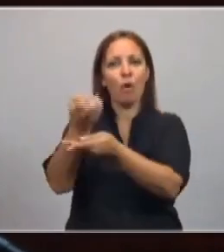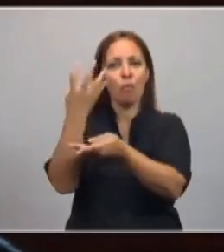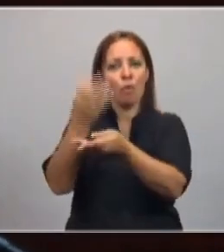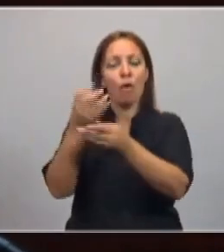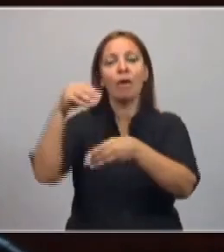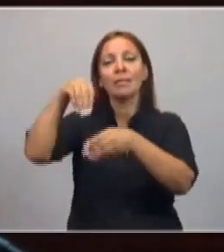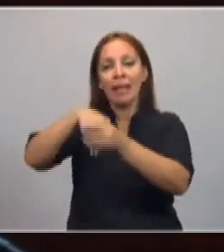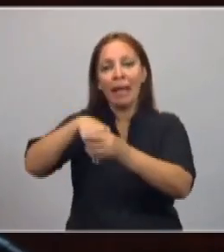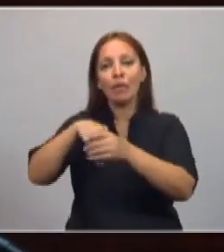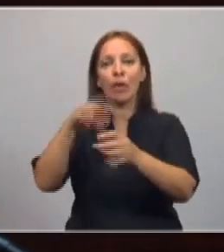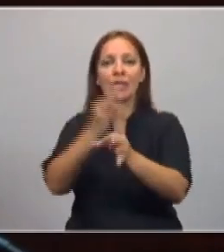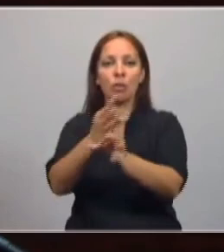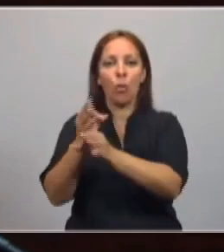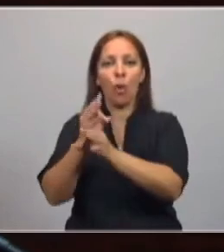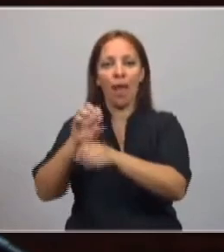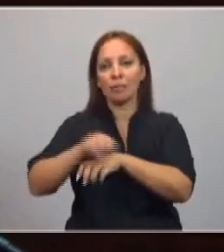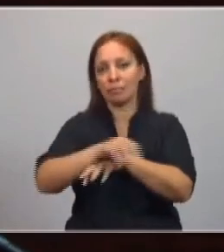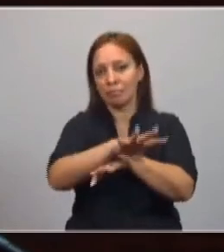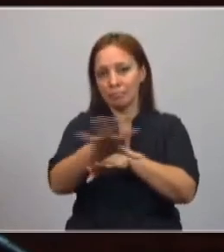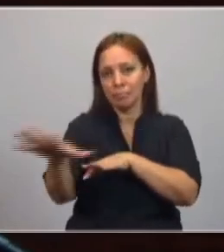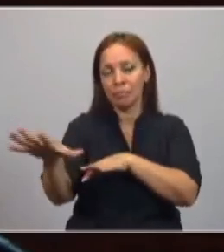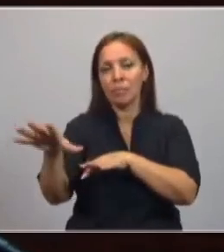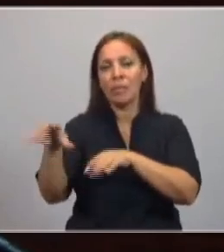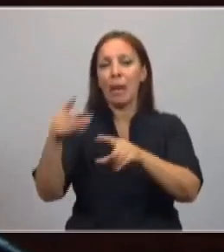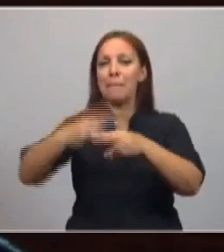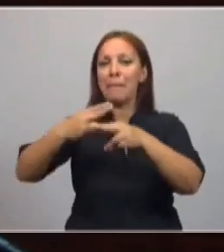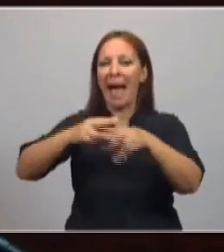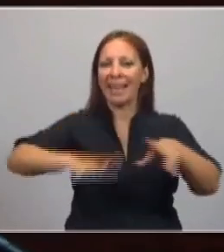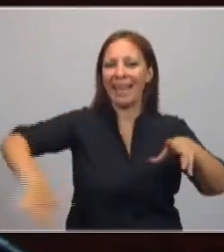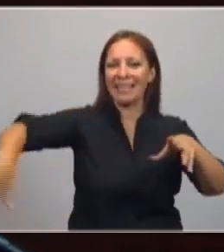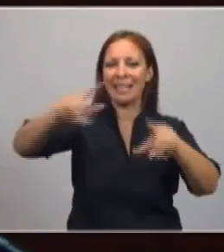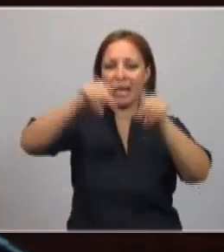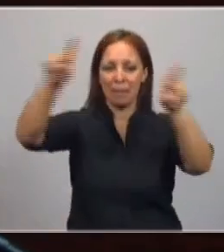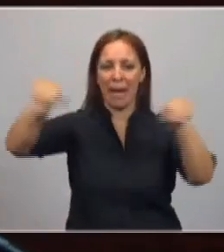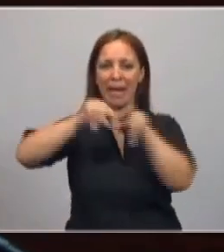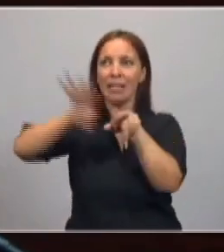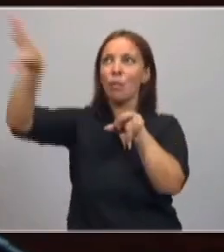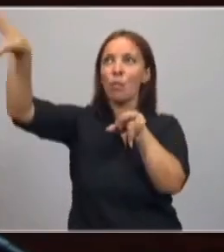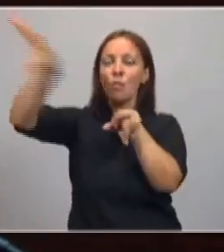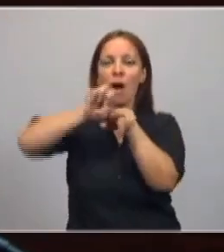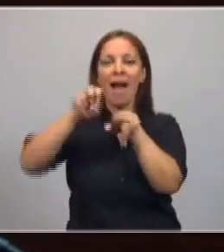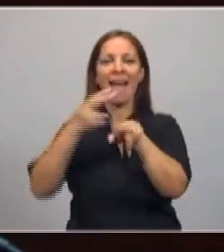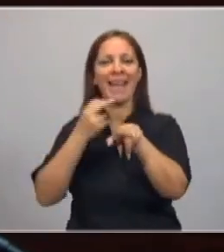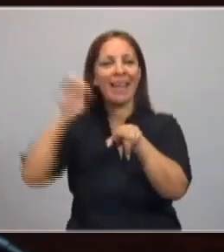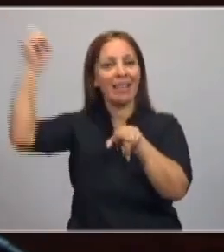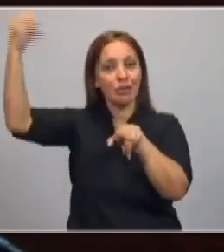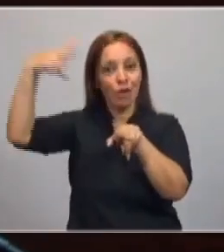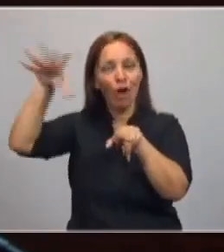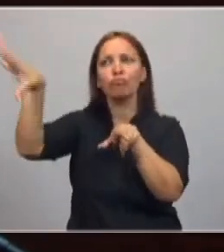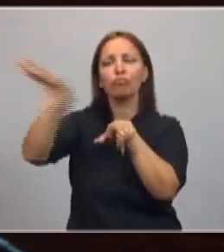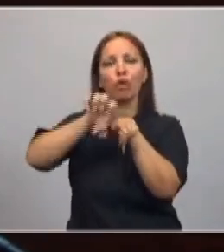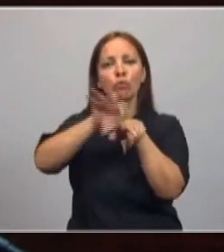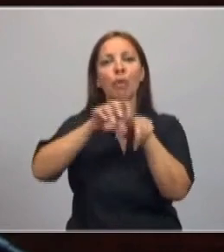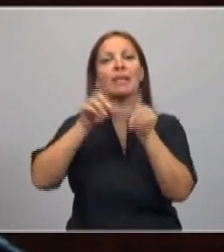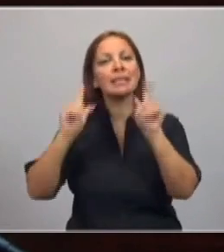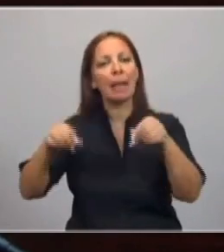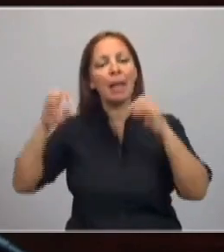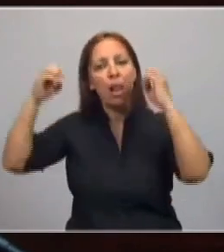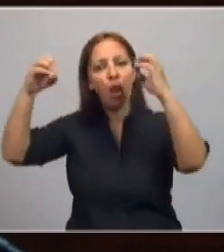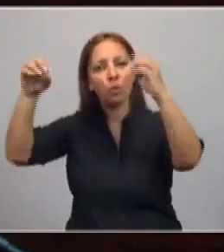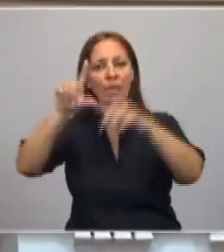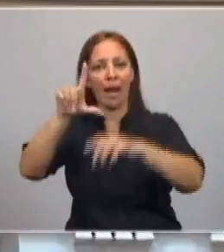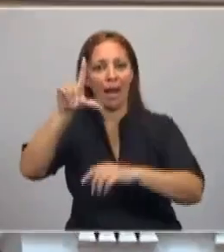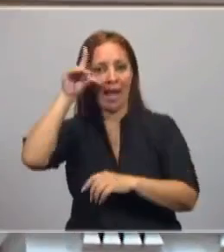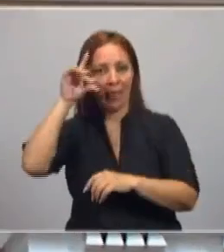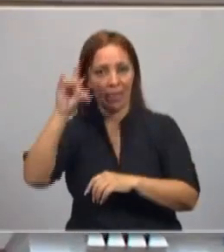rurales, con la instalación de parques solares en distintos lugares de nuestra provincia y con la entrega de luminaria LED.